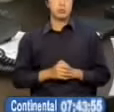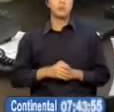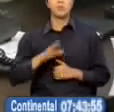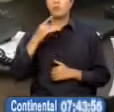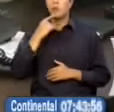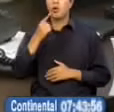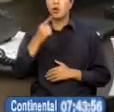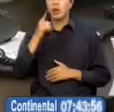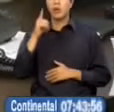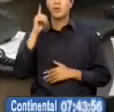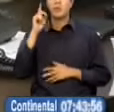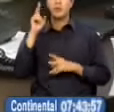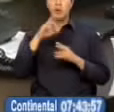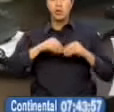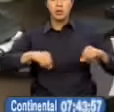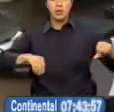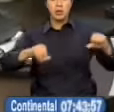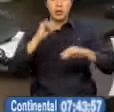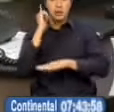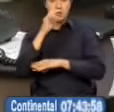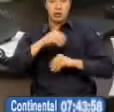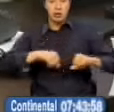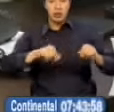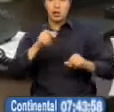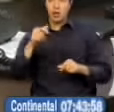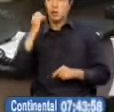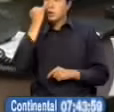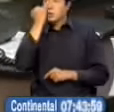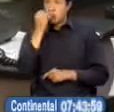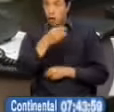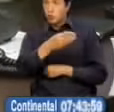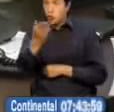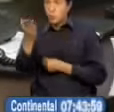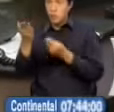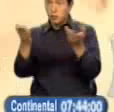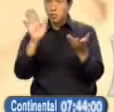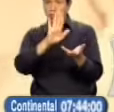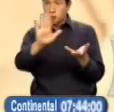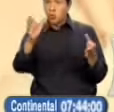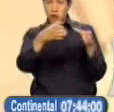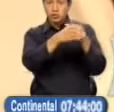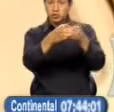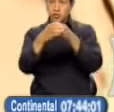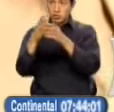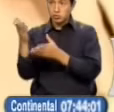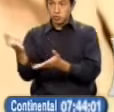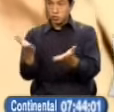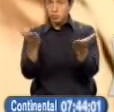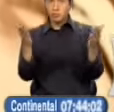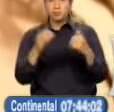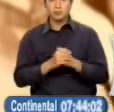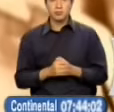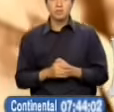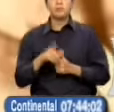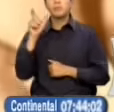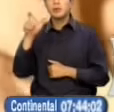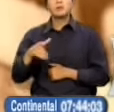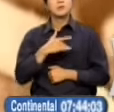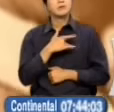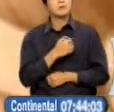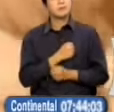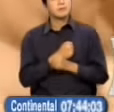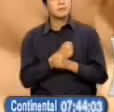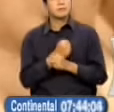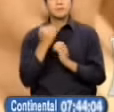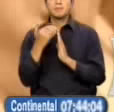tierras de la iglesia las reparte a los indígenas formando cooperativas recuerda que justamente por ser un apasionado del